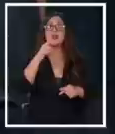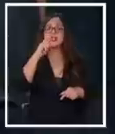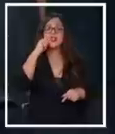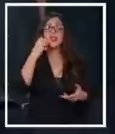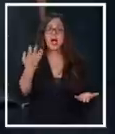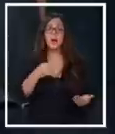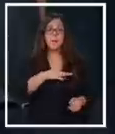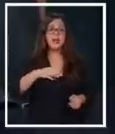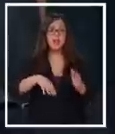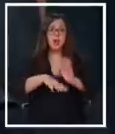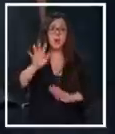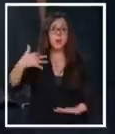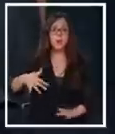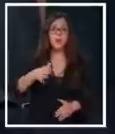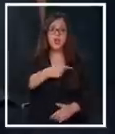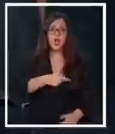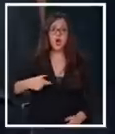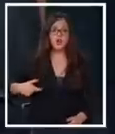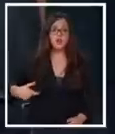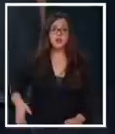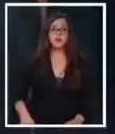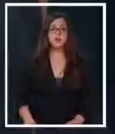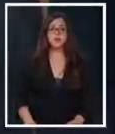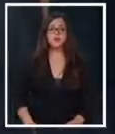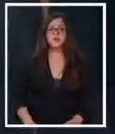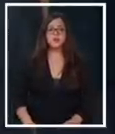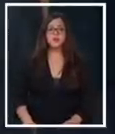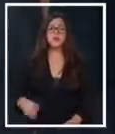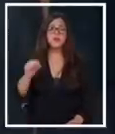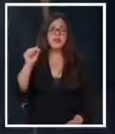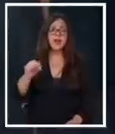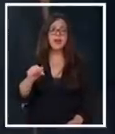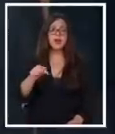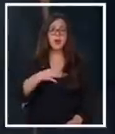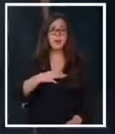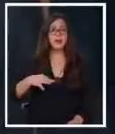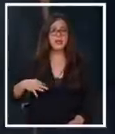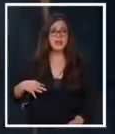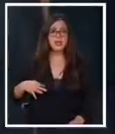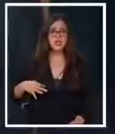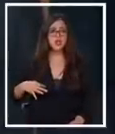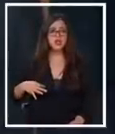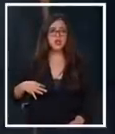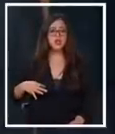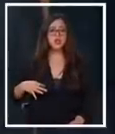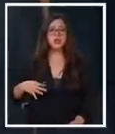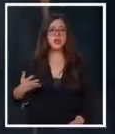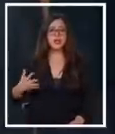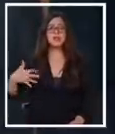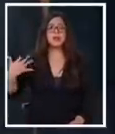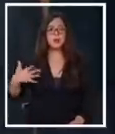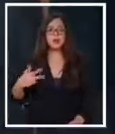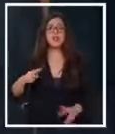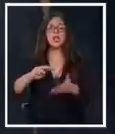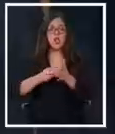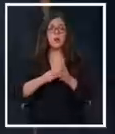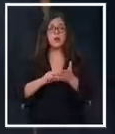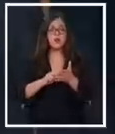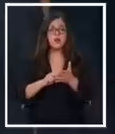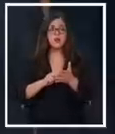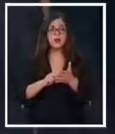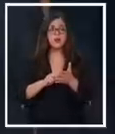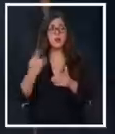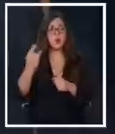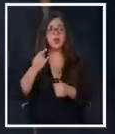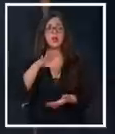ministerio más importante del gobierno y es un ministerio que tiene en su seno parte importante de los problemas acuciantes que